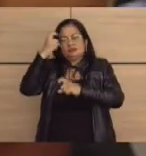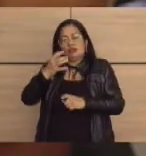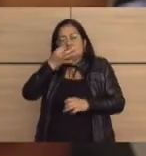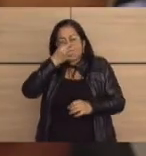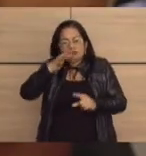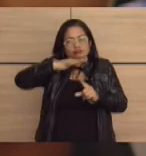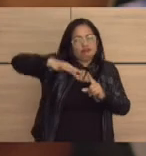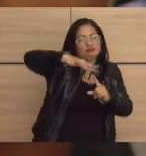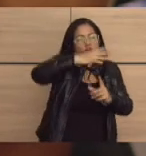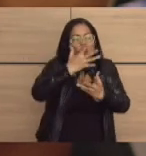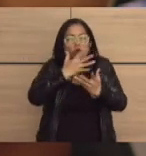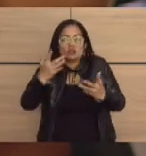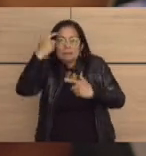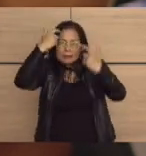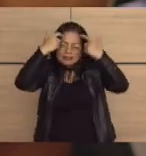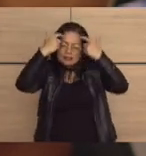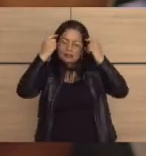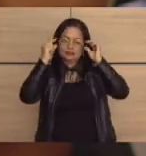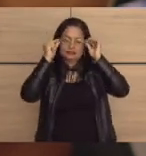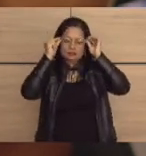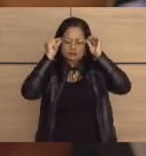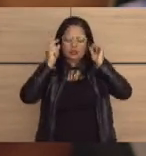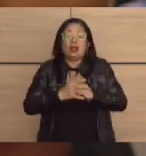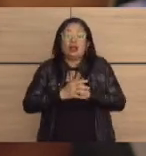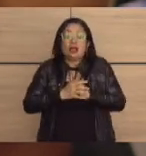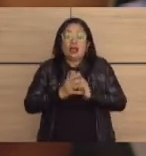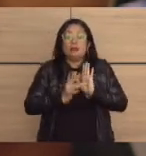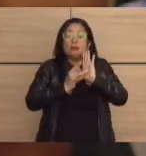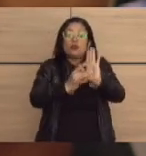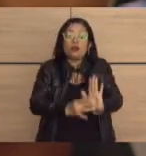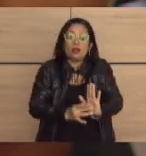estamos inscritos, el modelo de la sociedad industrial